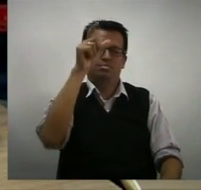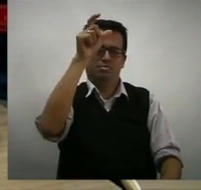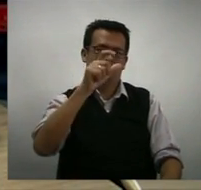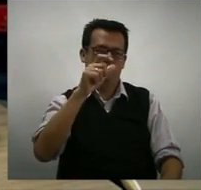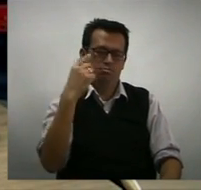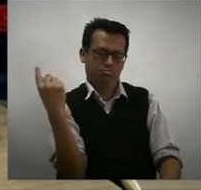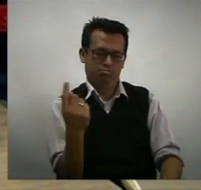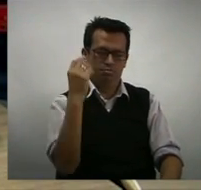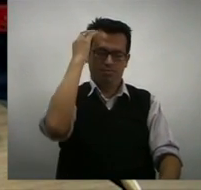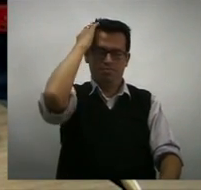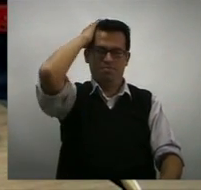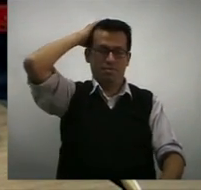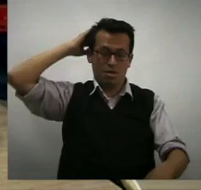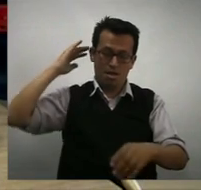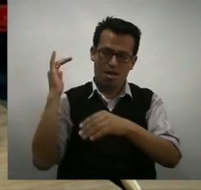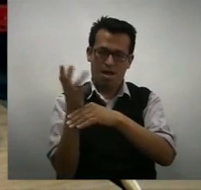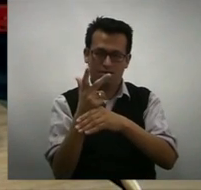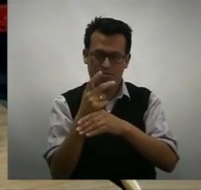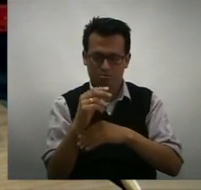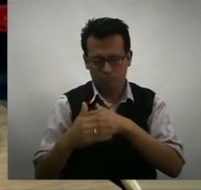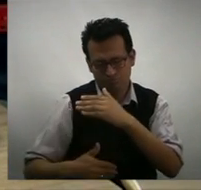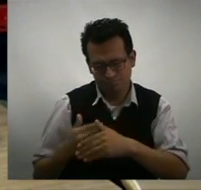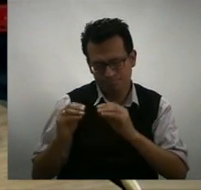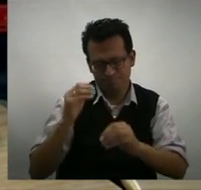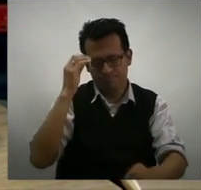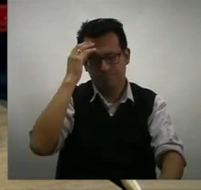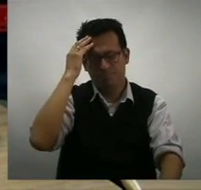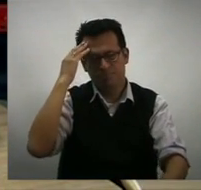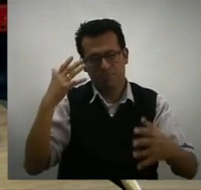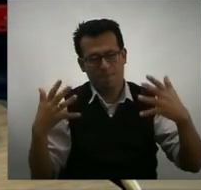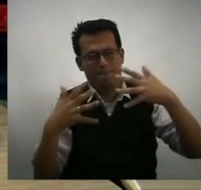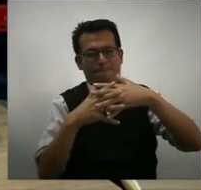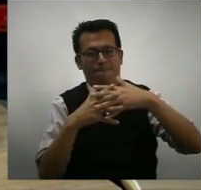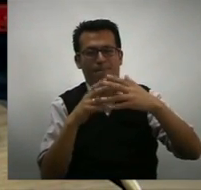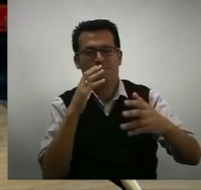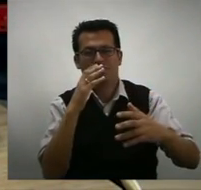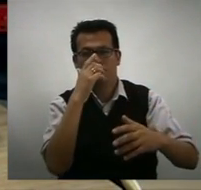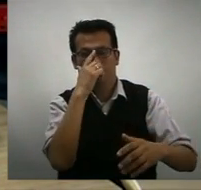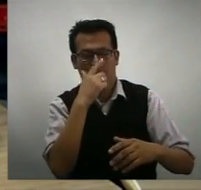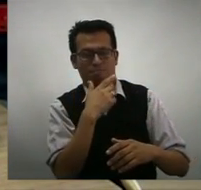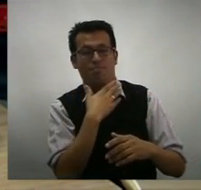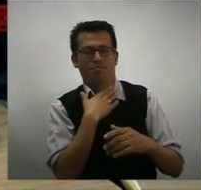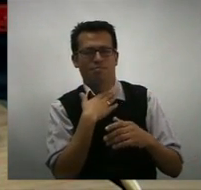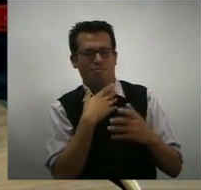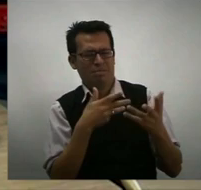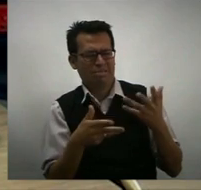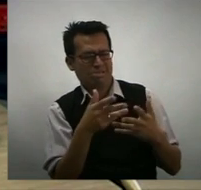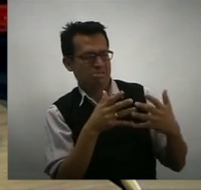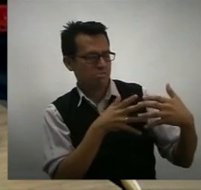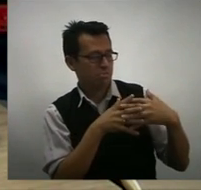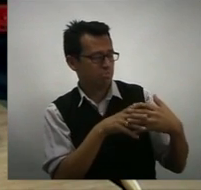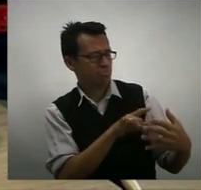psiquis humana descarga todo un aparato anímico dentro de la liberación del deseo, determinando así al mundo en su fase instintiva